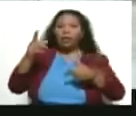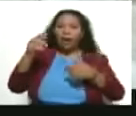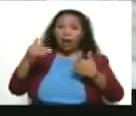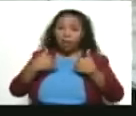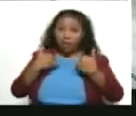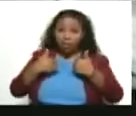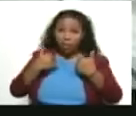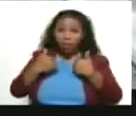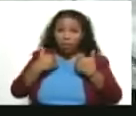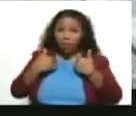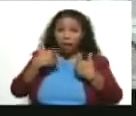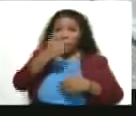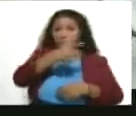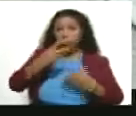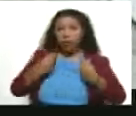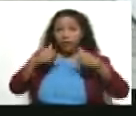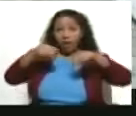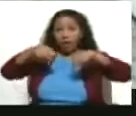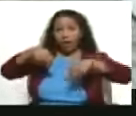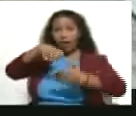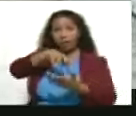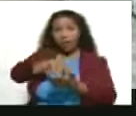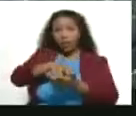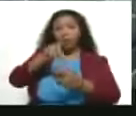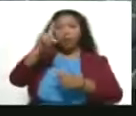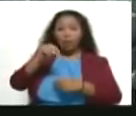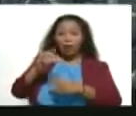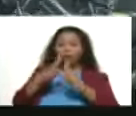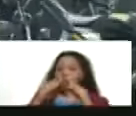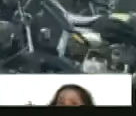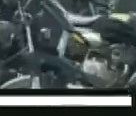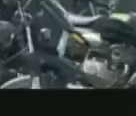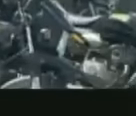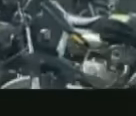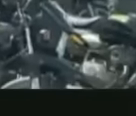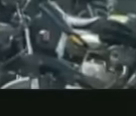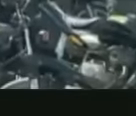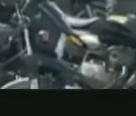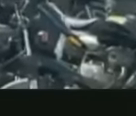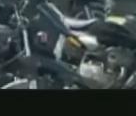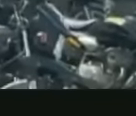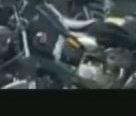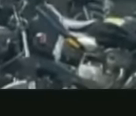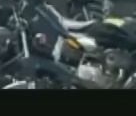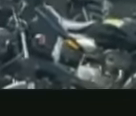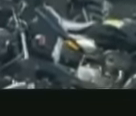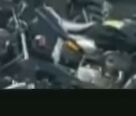gran parte del país. Es la información que tenemos a esta hora desde acá y con esta retornamos a los estudios en Caracas. Adelante.